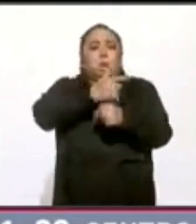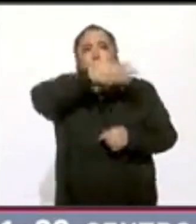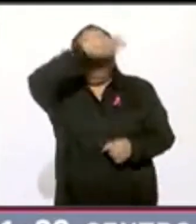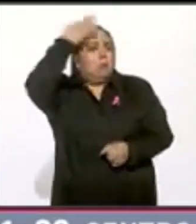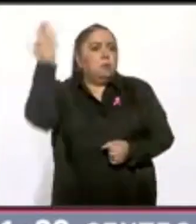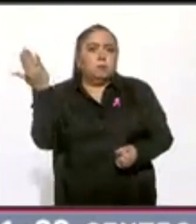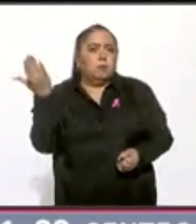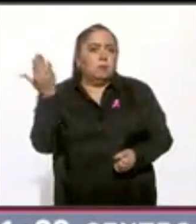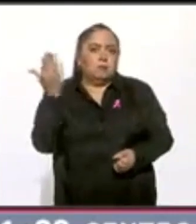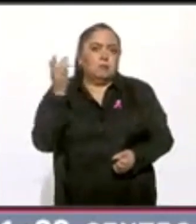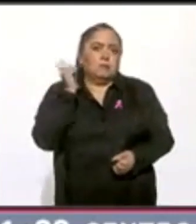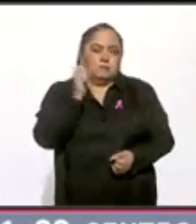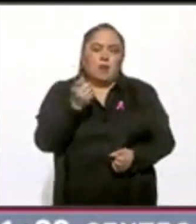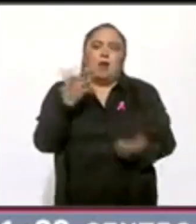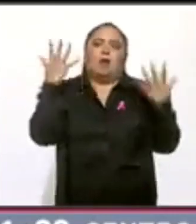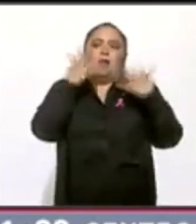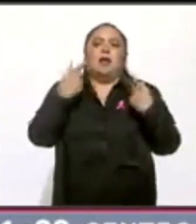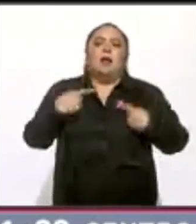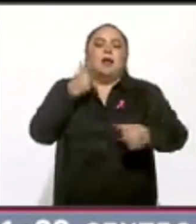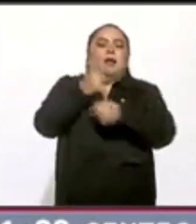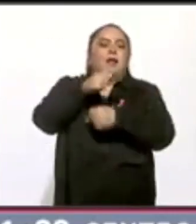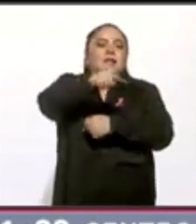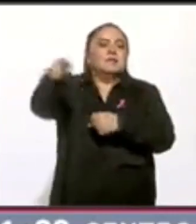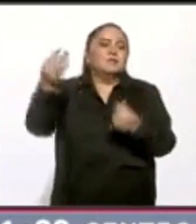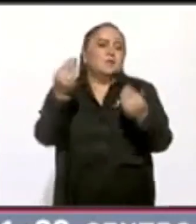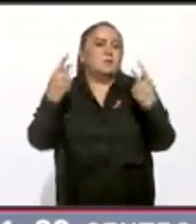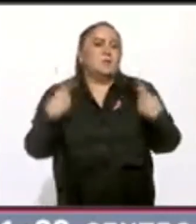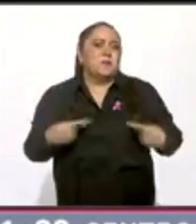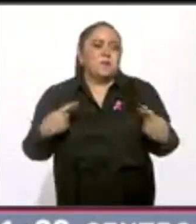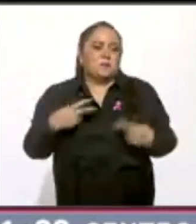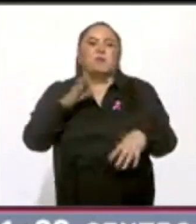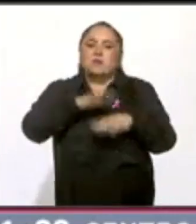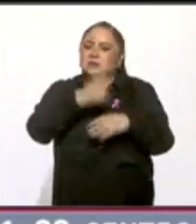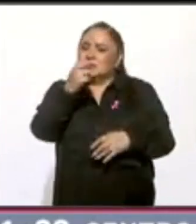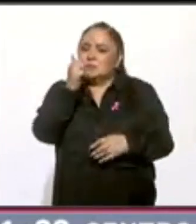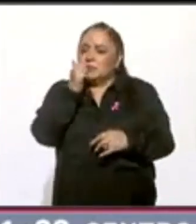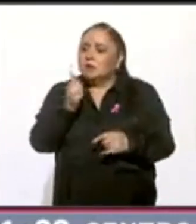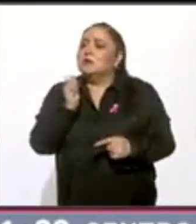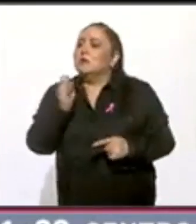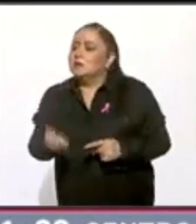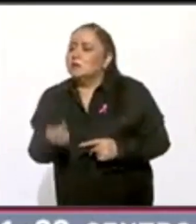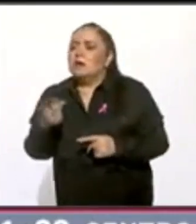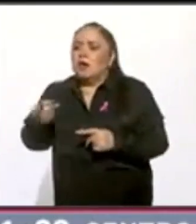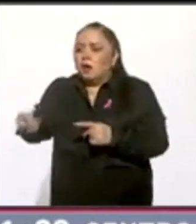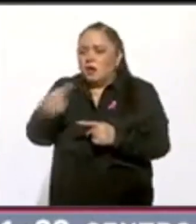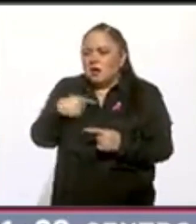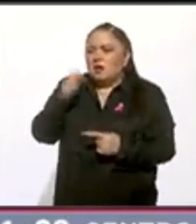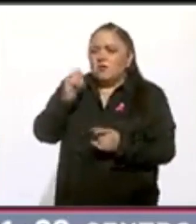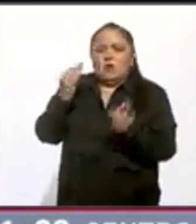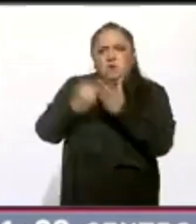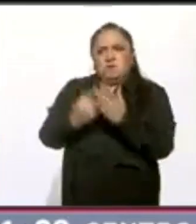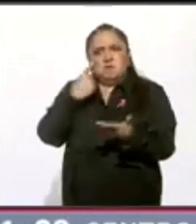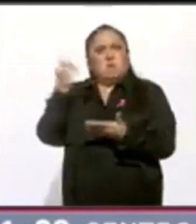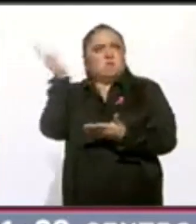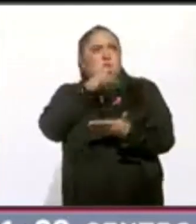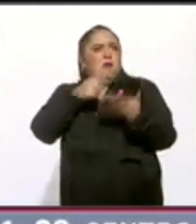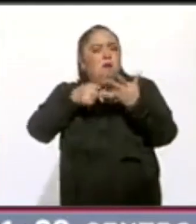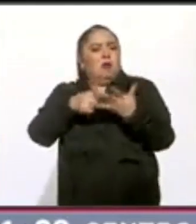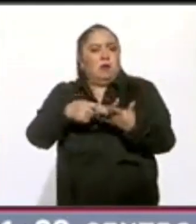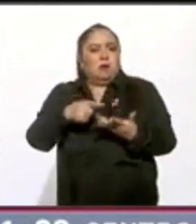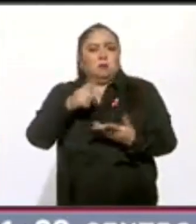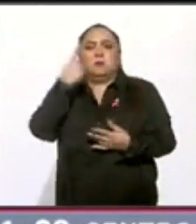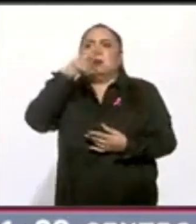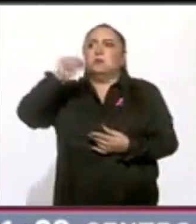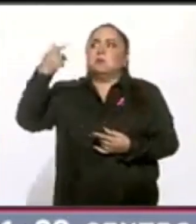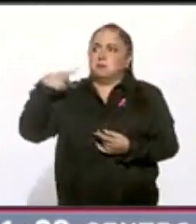falla tan terrible que estábamos cometiendo. Entonces yo creo que siempre estar cerca de la ciudadanía y ser ciudadano, no dejar que